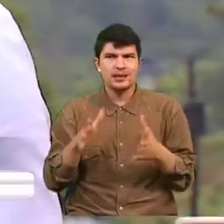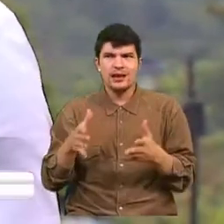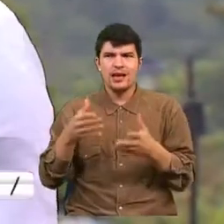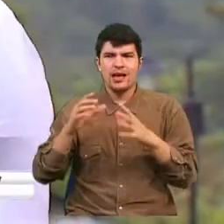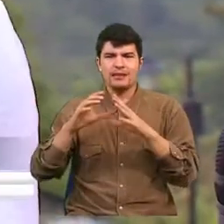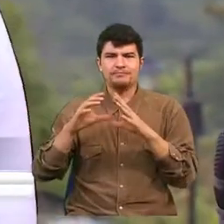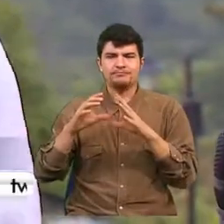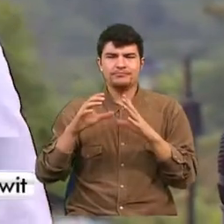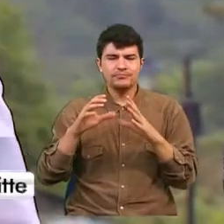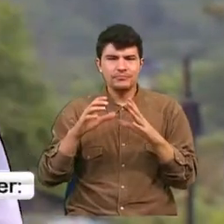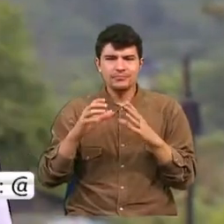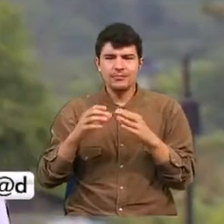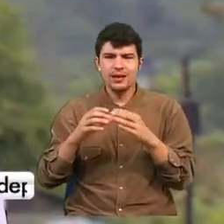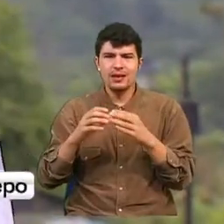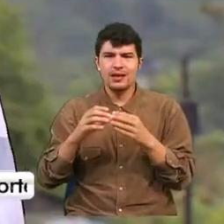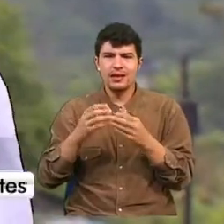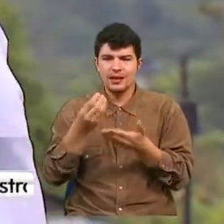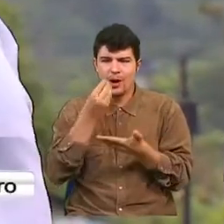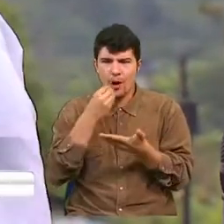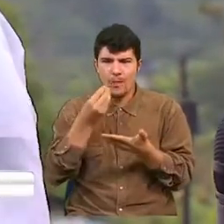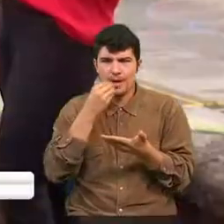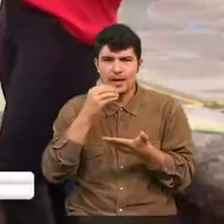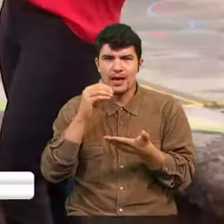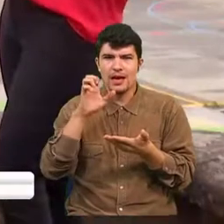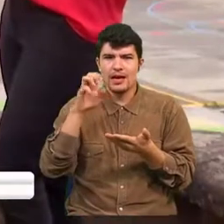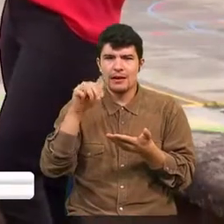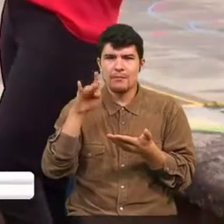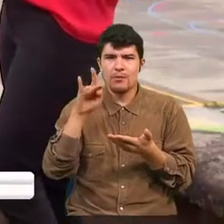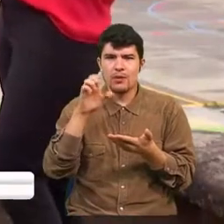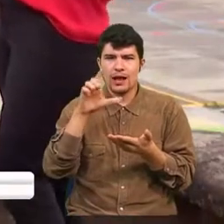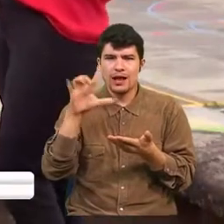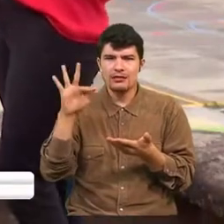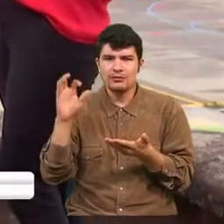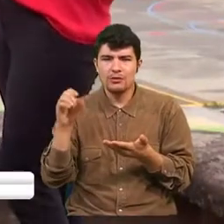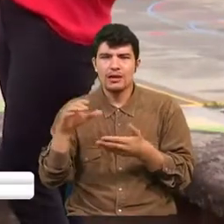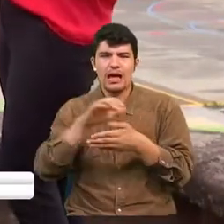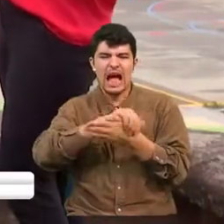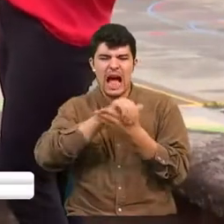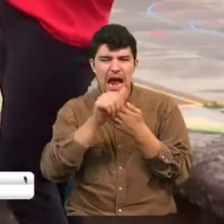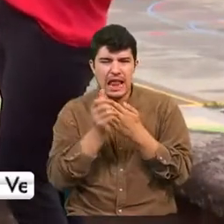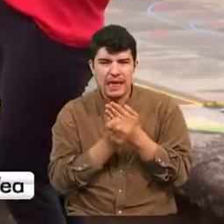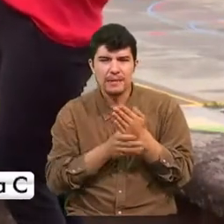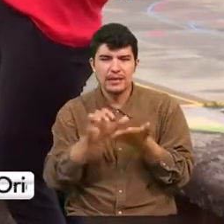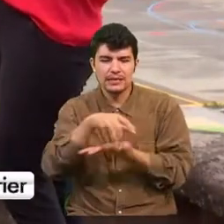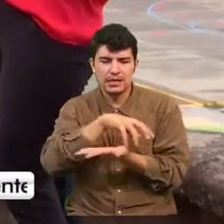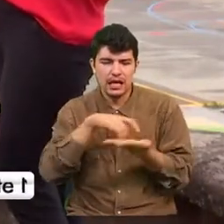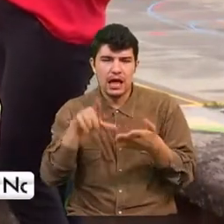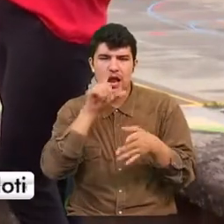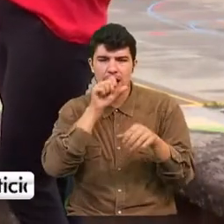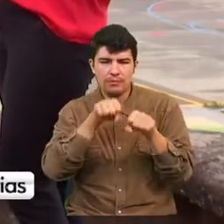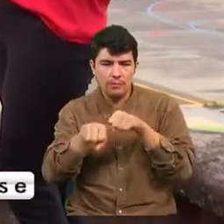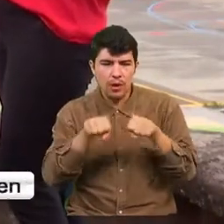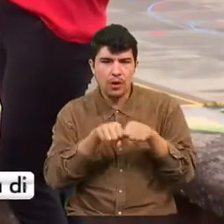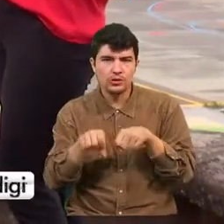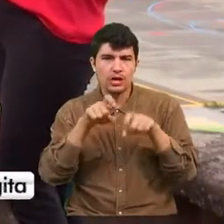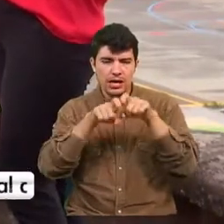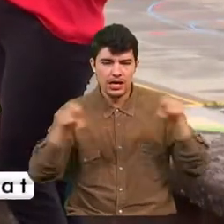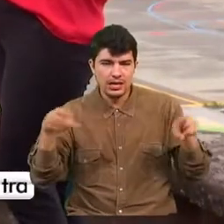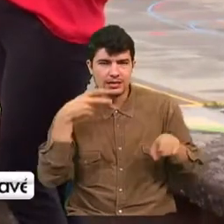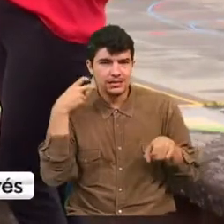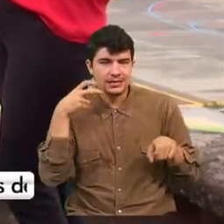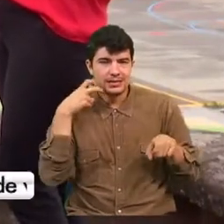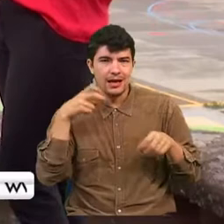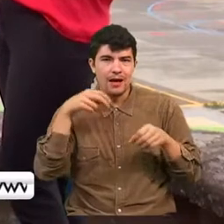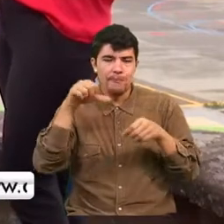envuelto en hoja de mazorca y demás, como se conocen, la buena arepa santandereana, el pollo criollo, el chorizo, la rellena,